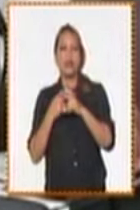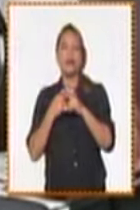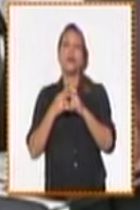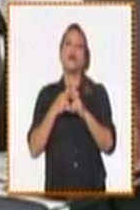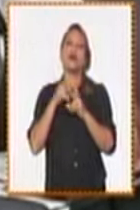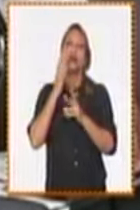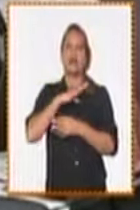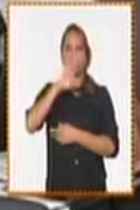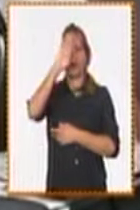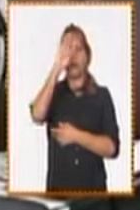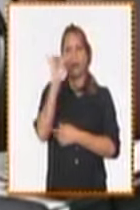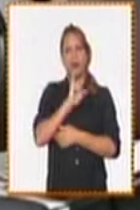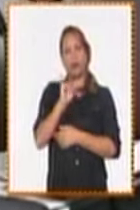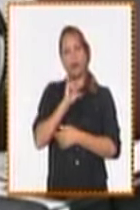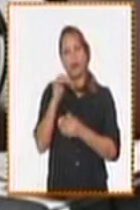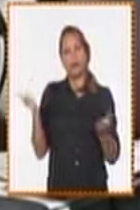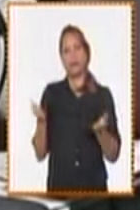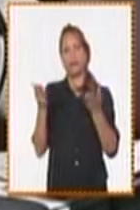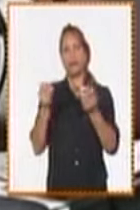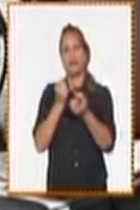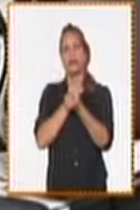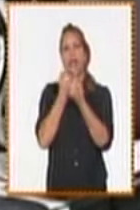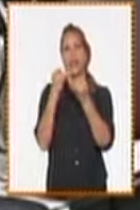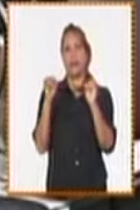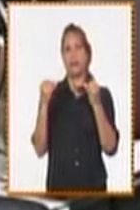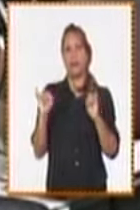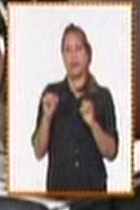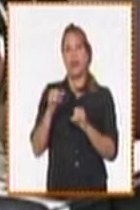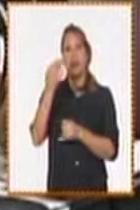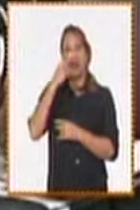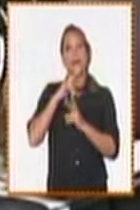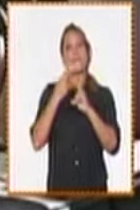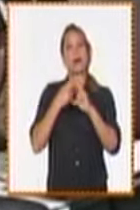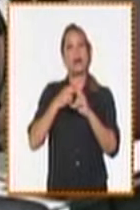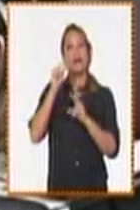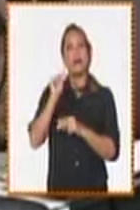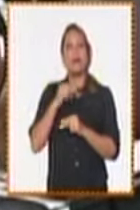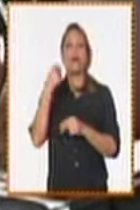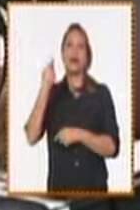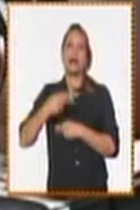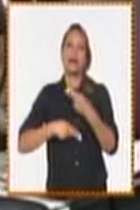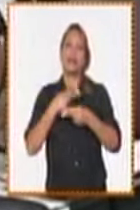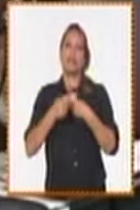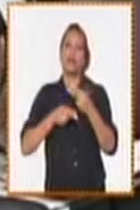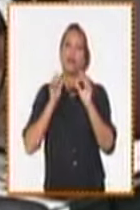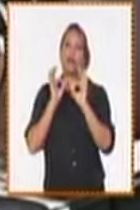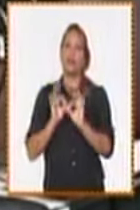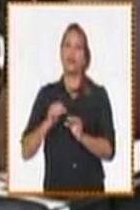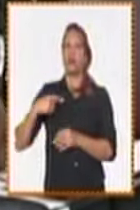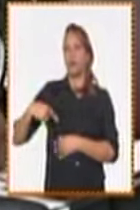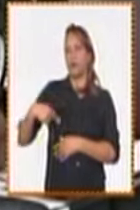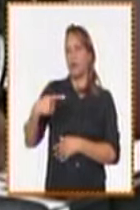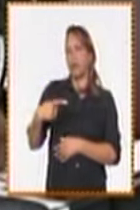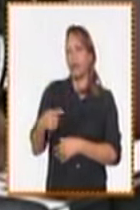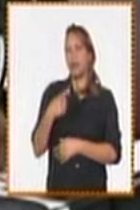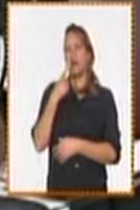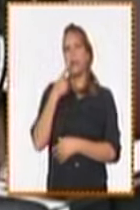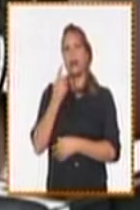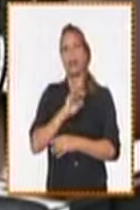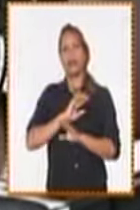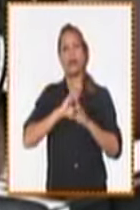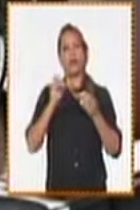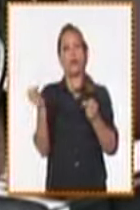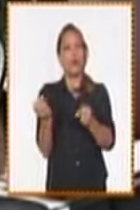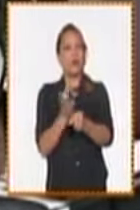construyendo la independencia, porque Bayamo todos los días tiene que hacerlo así para que la patria siga contemplándonos de verdad orgullosa.